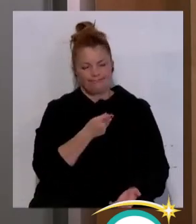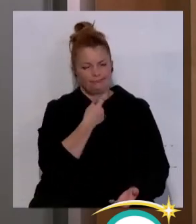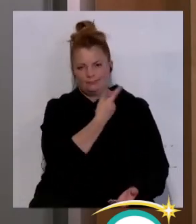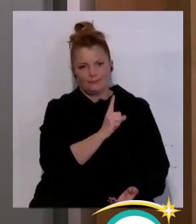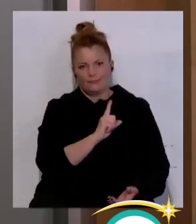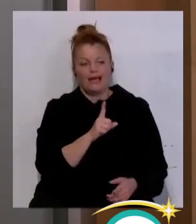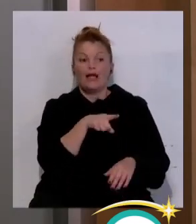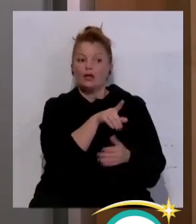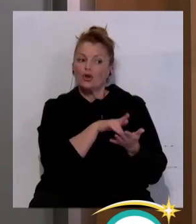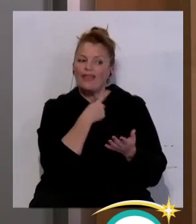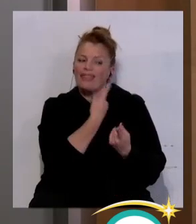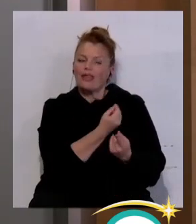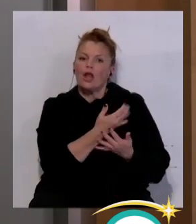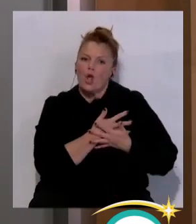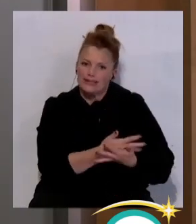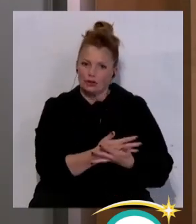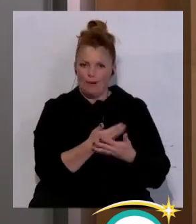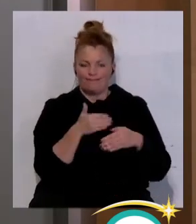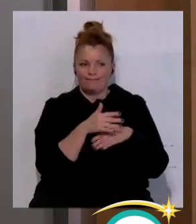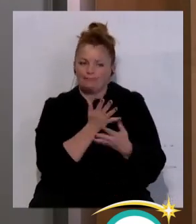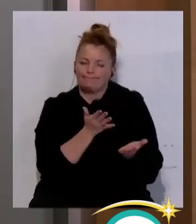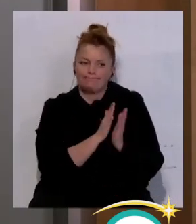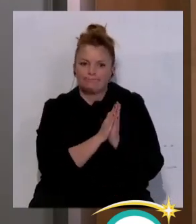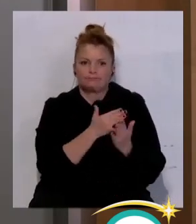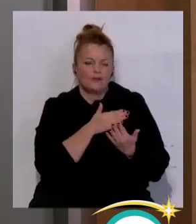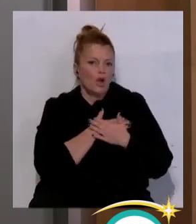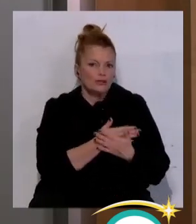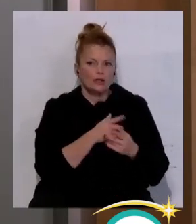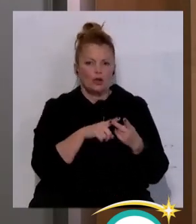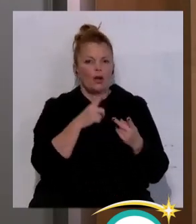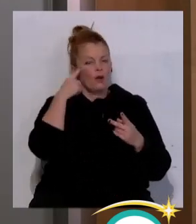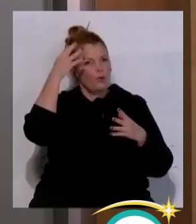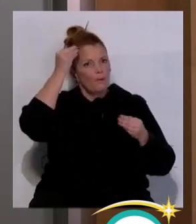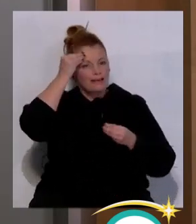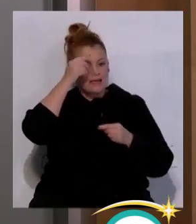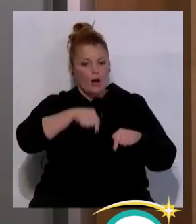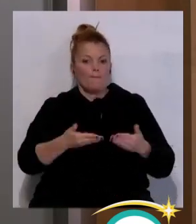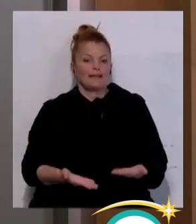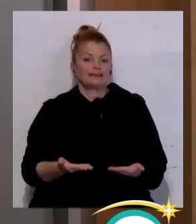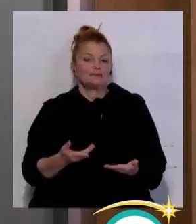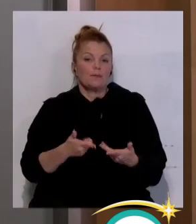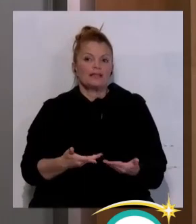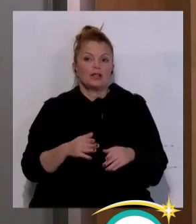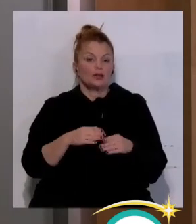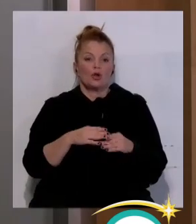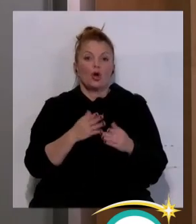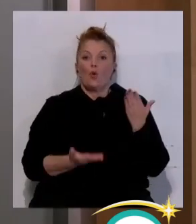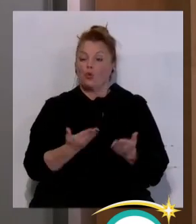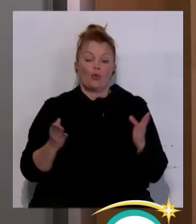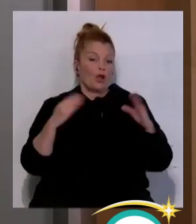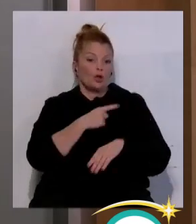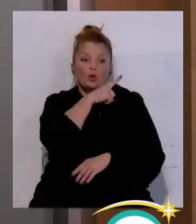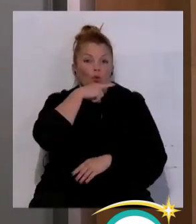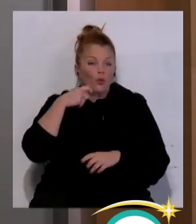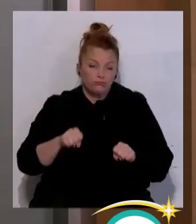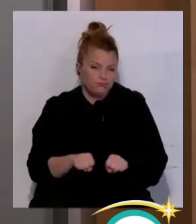que decir, lo siento. Entonces nos cuesta mucho centrarnos en el presente, y el presente es que lo que ha pasado es súper injusto y que ellos están rotos de dolor y hay que